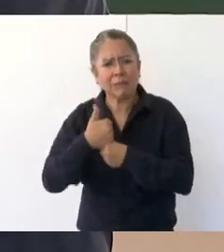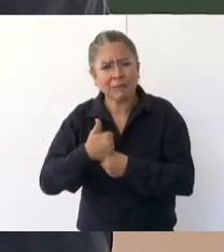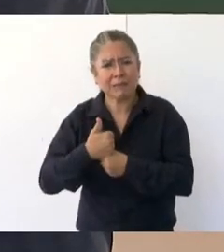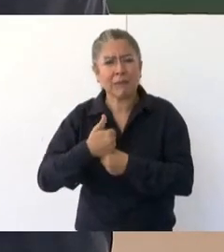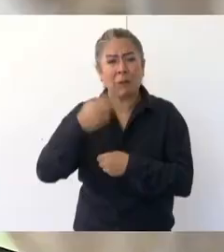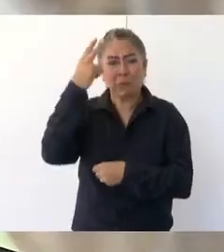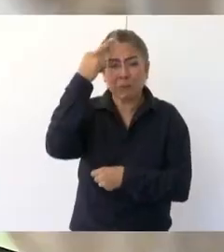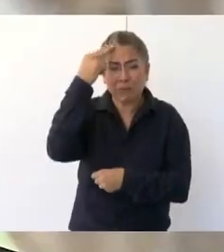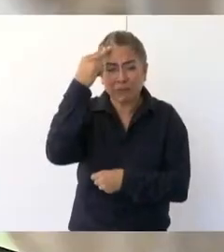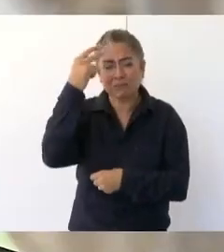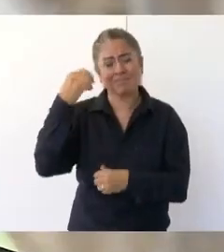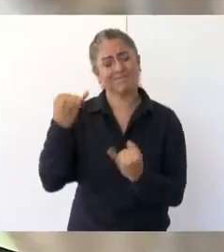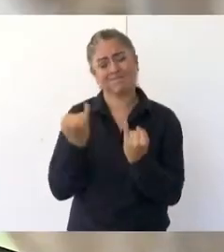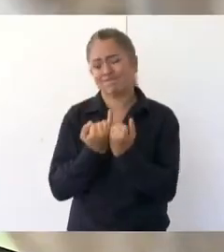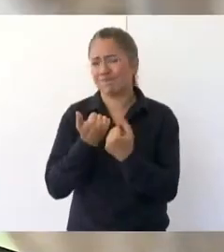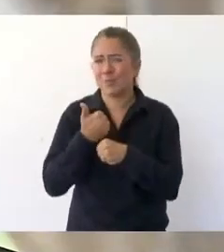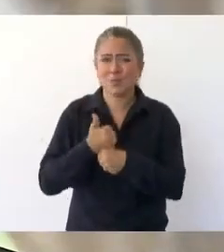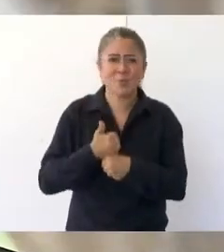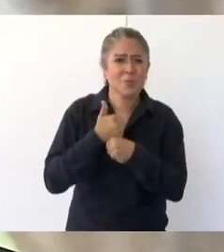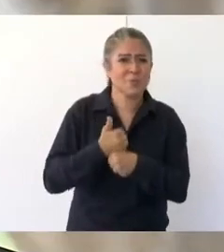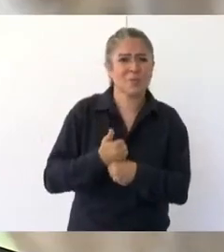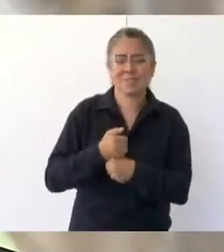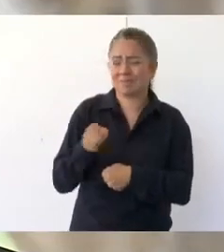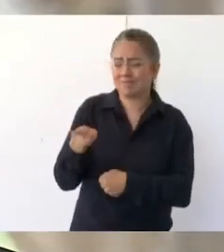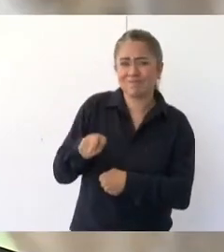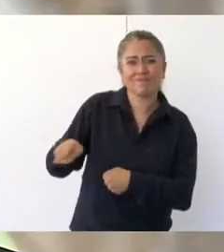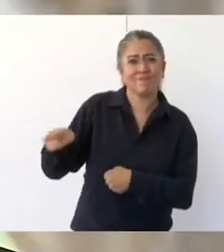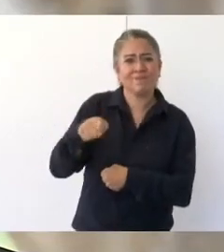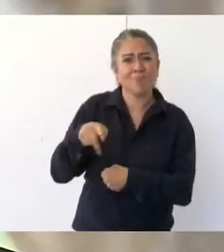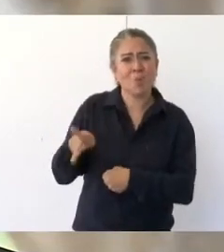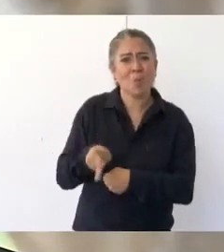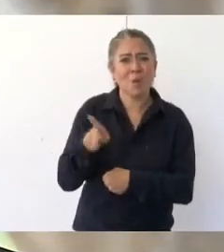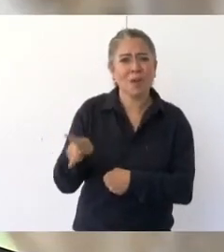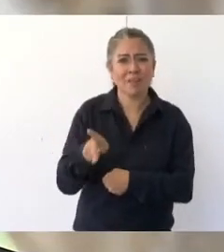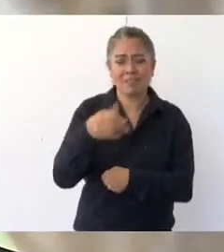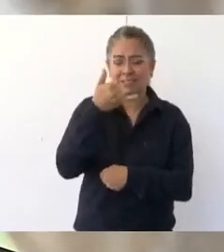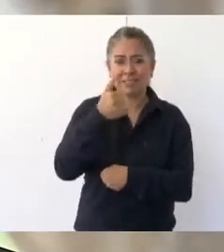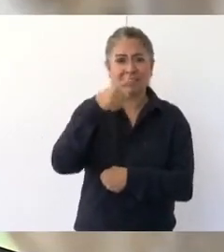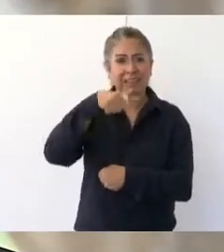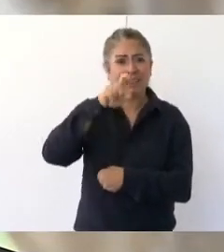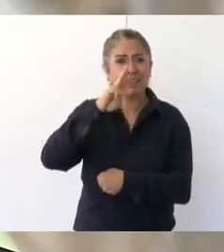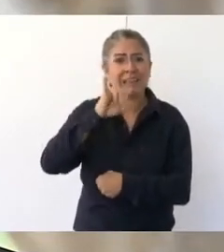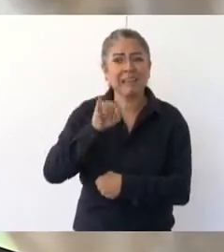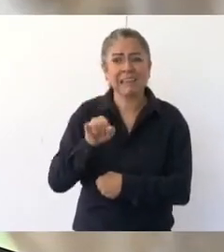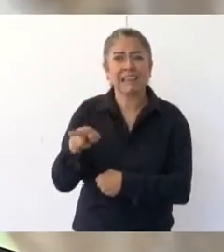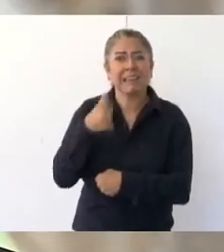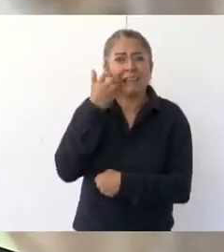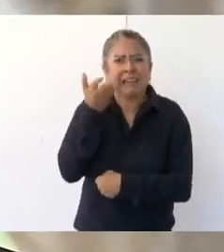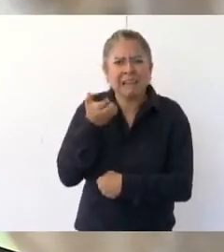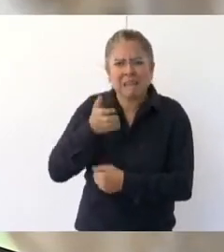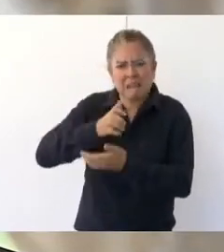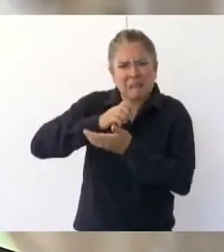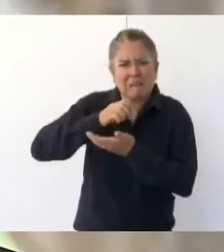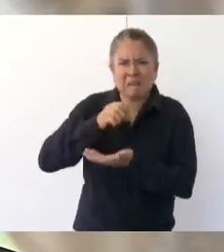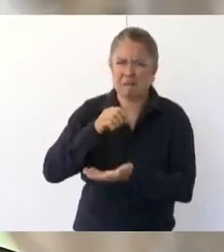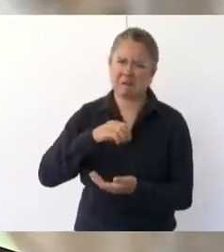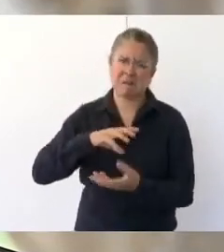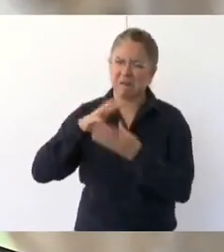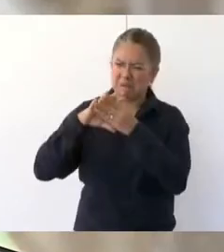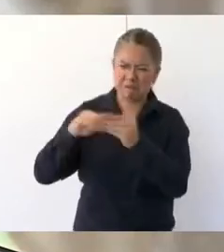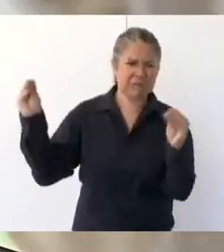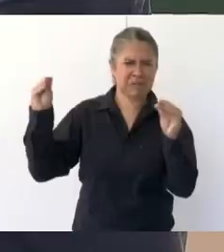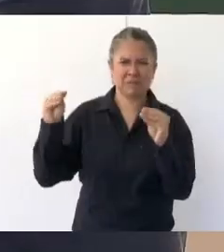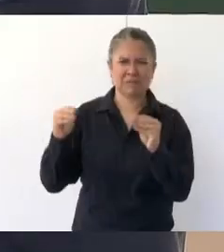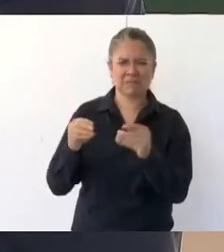porfiriato. Los querían exterminar, incluso, lamentablemente,